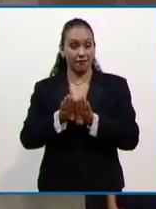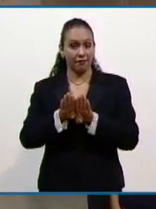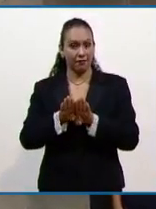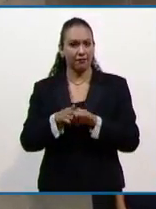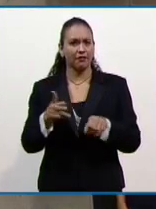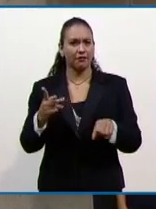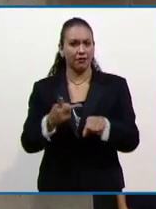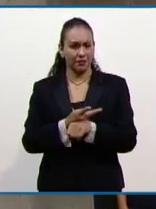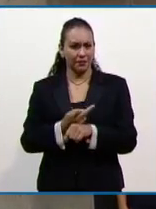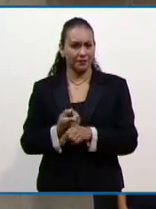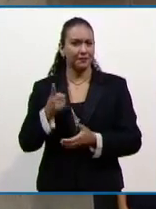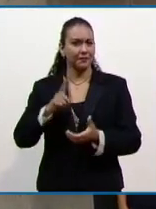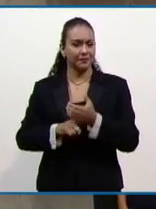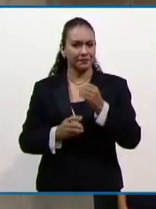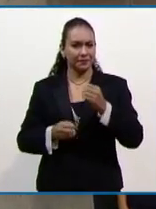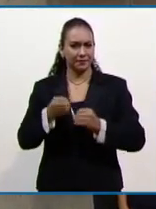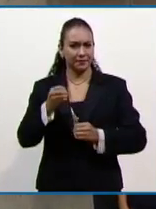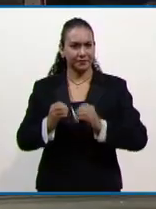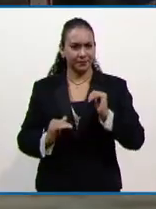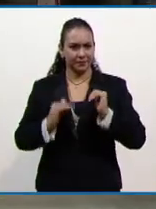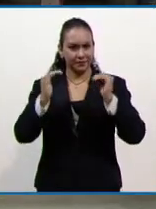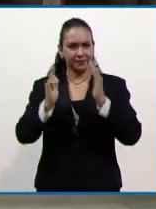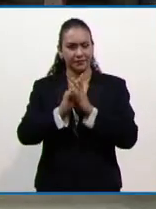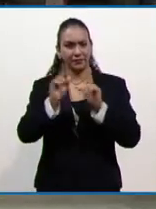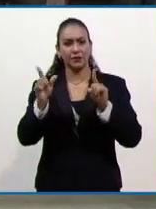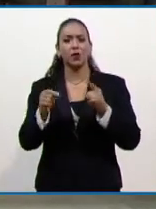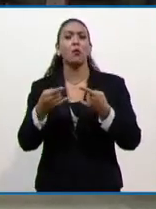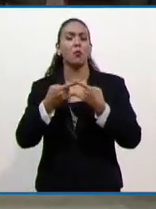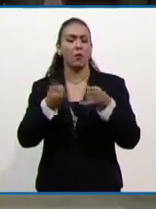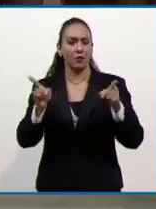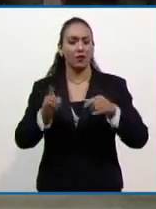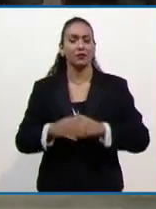de Justicia de la Nación fue reabierta.